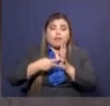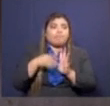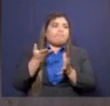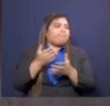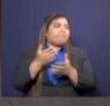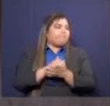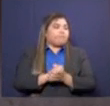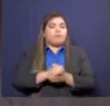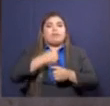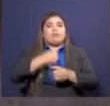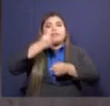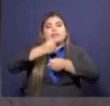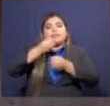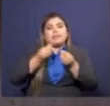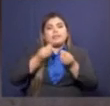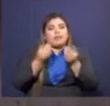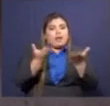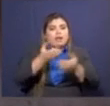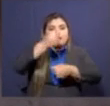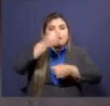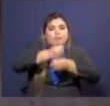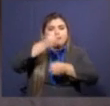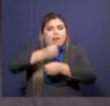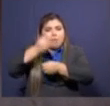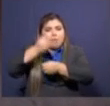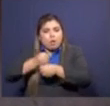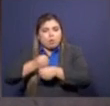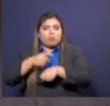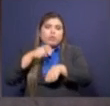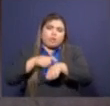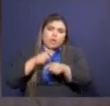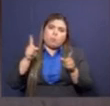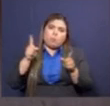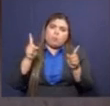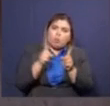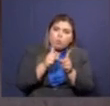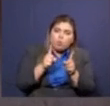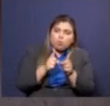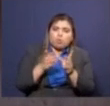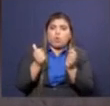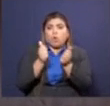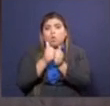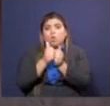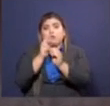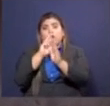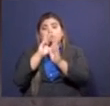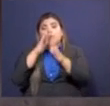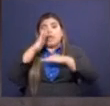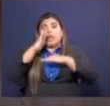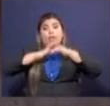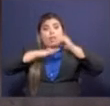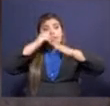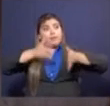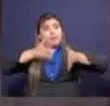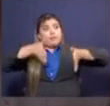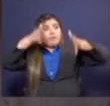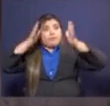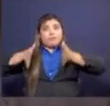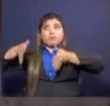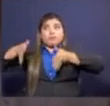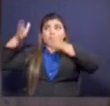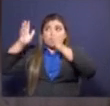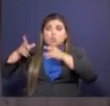temporales a través de la rehabilitación y remozamiento de los edificios e